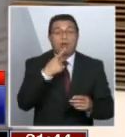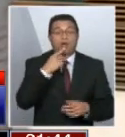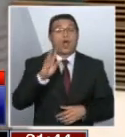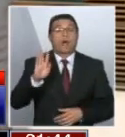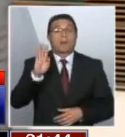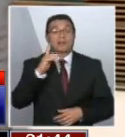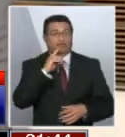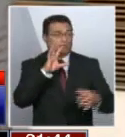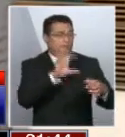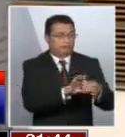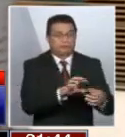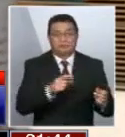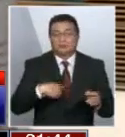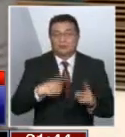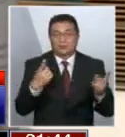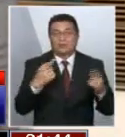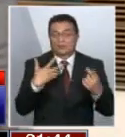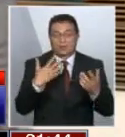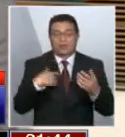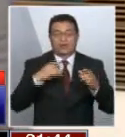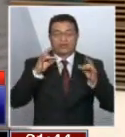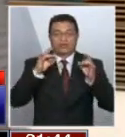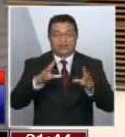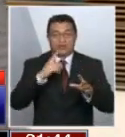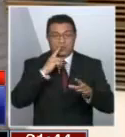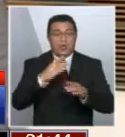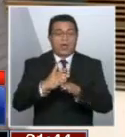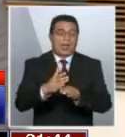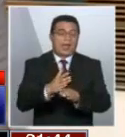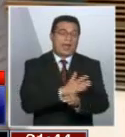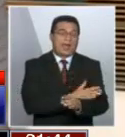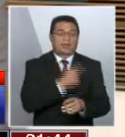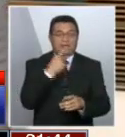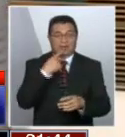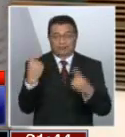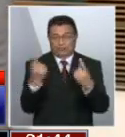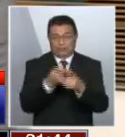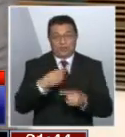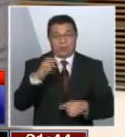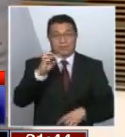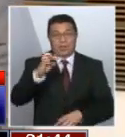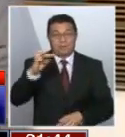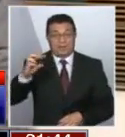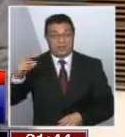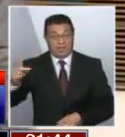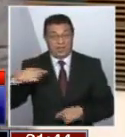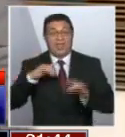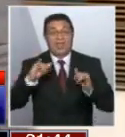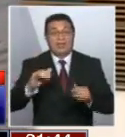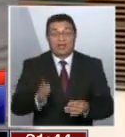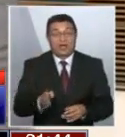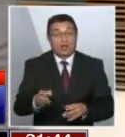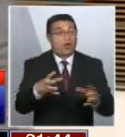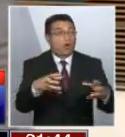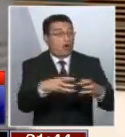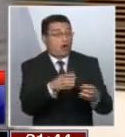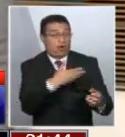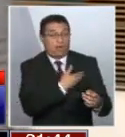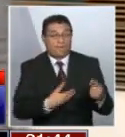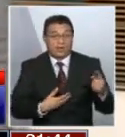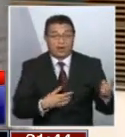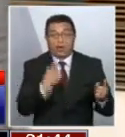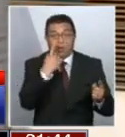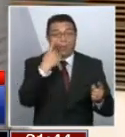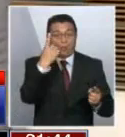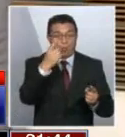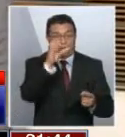compromiso, hipotecar la suerte de una coalición y de la eventual continuidad de un gobierno